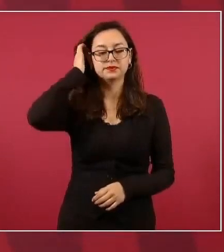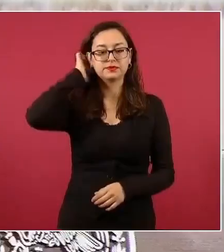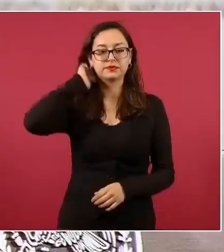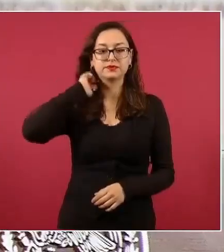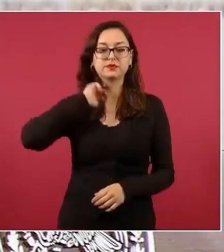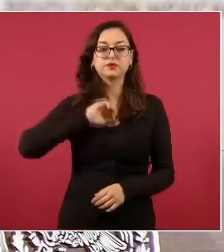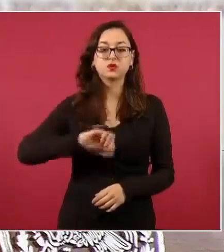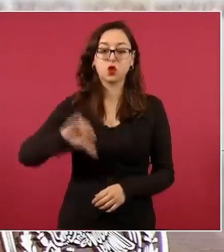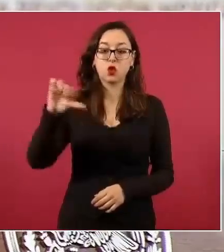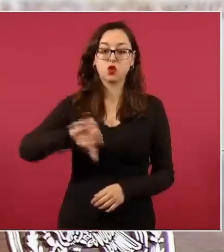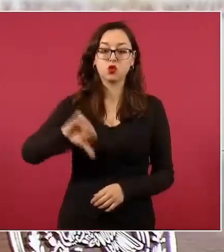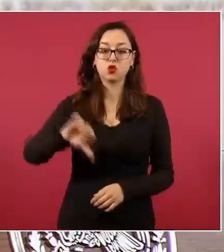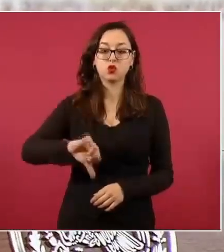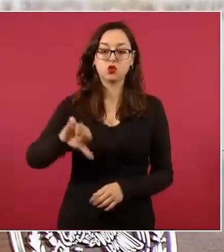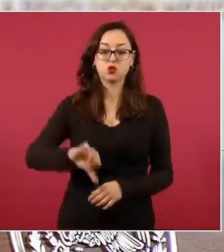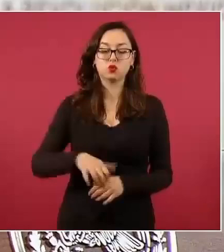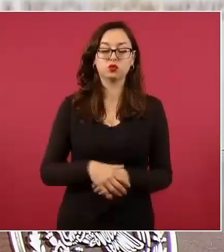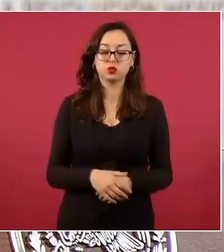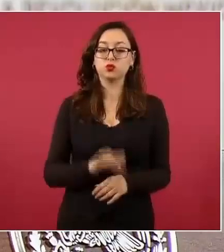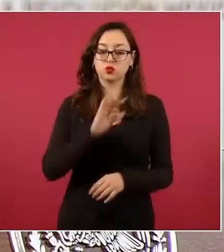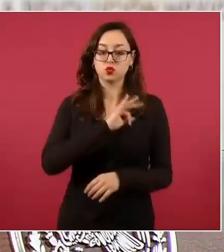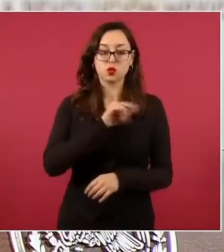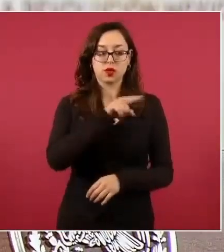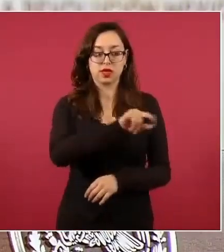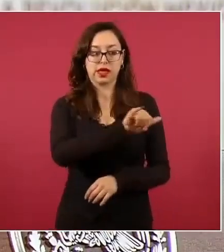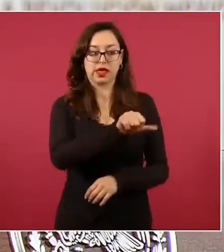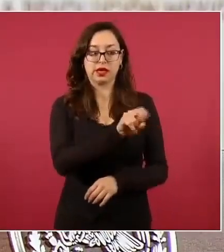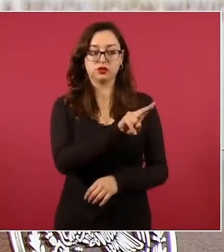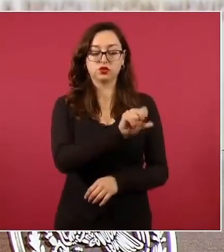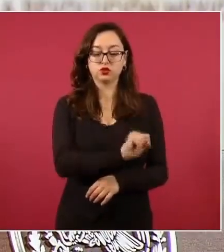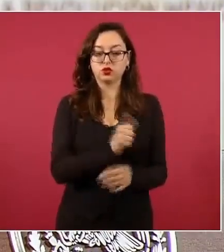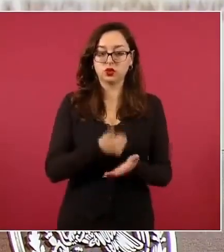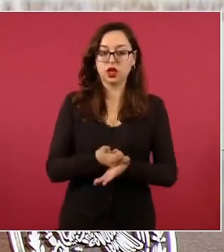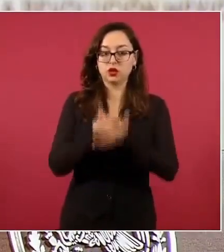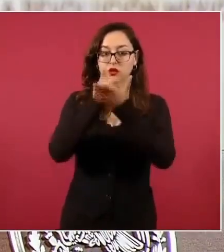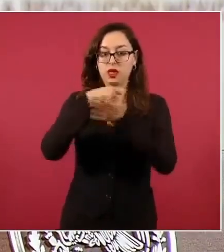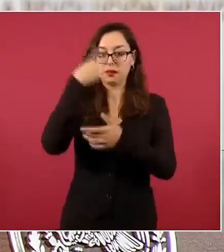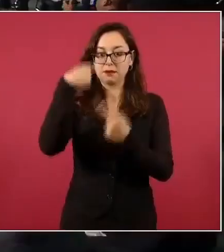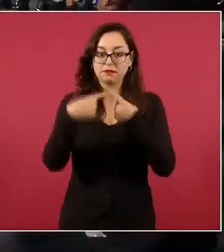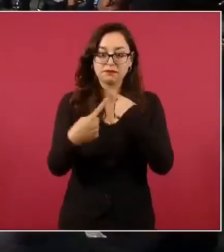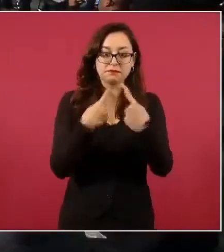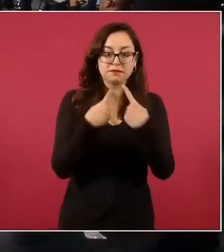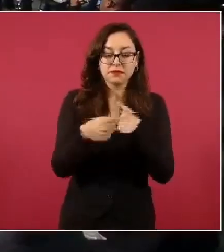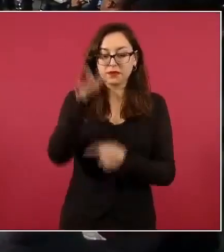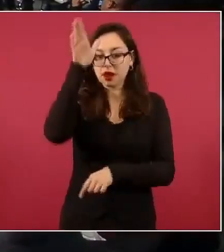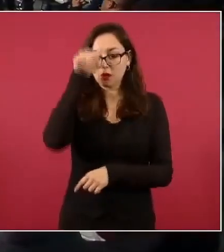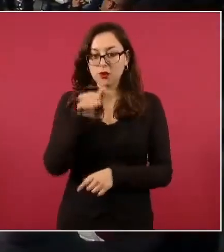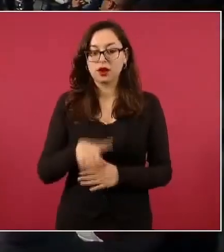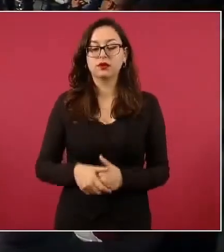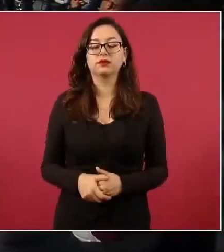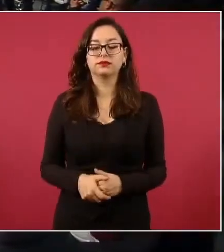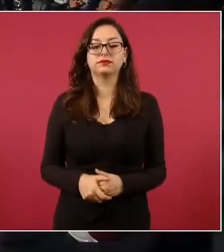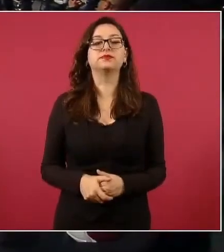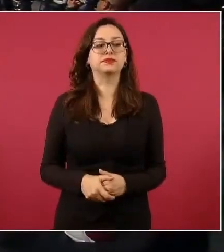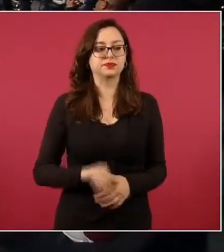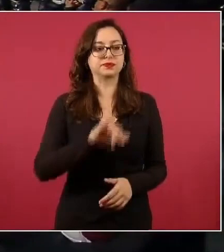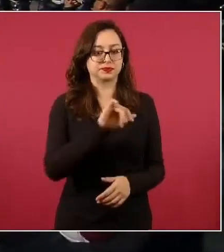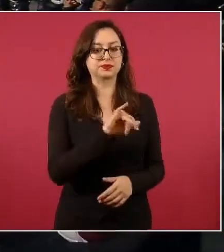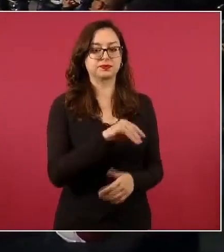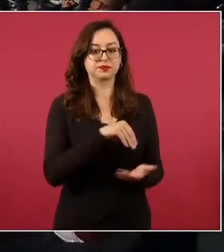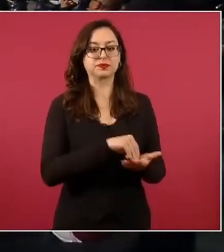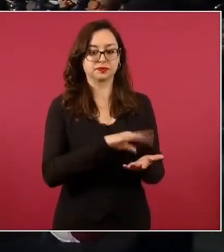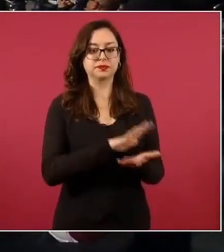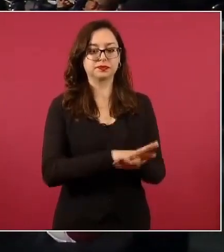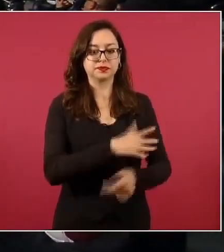Hoy mismo, si este, se ponen de acuerdo con Jesús para que se establezca la comunicación. Sí, con la familia que está siendo despojada.